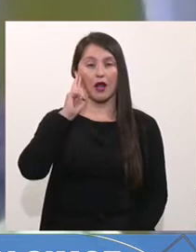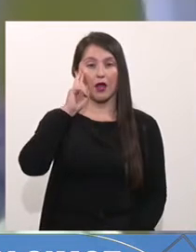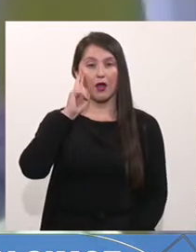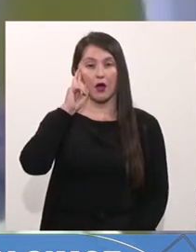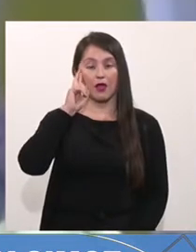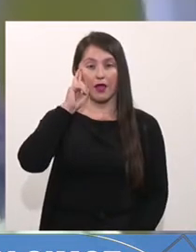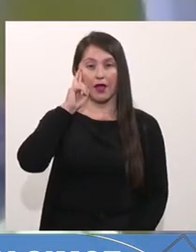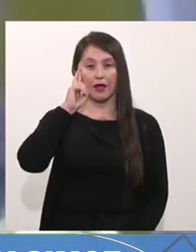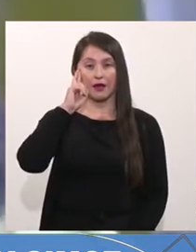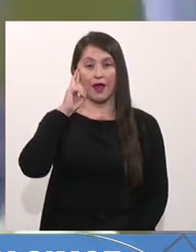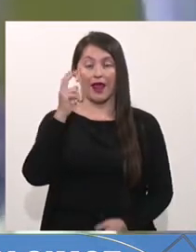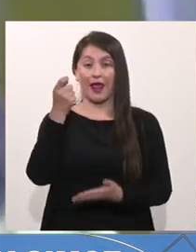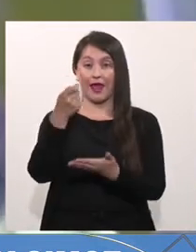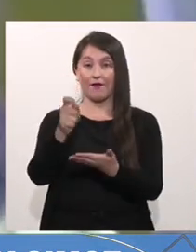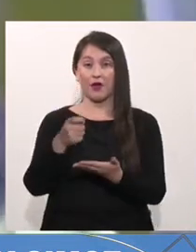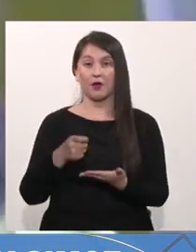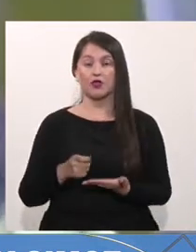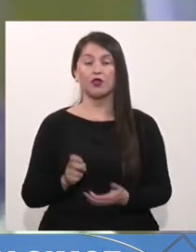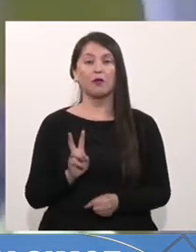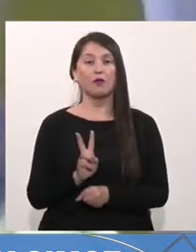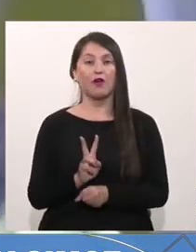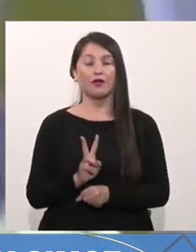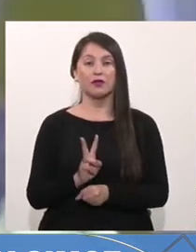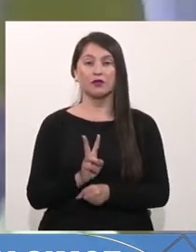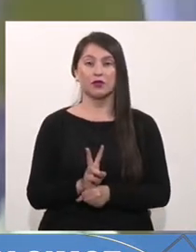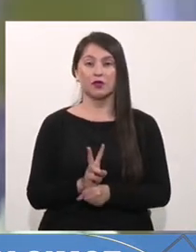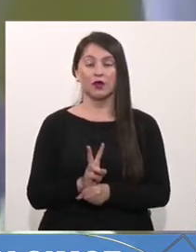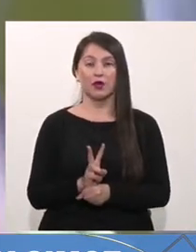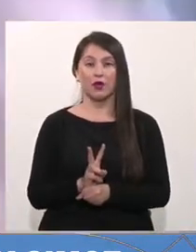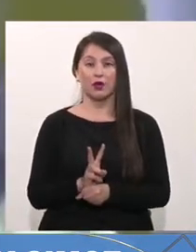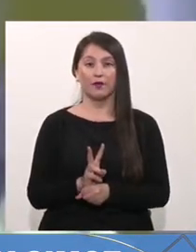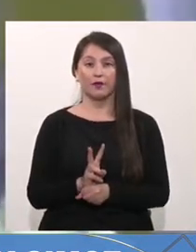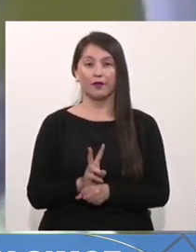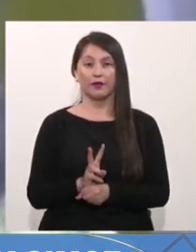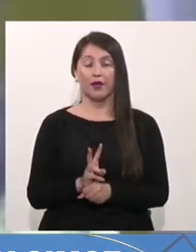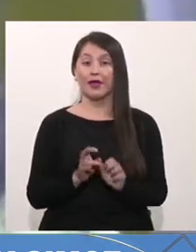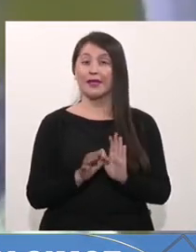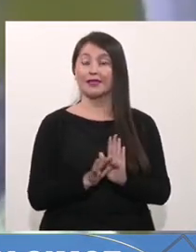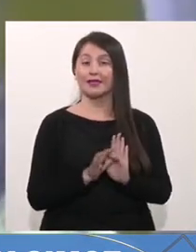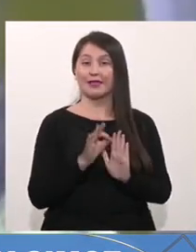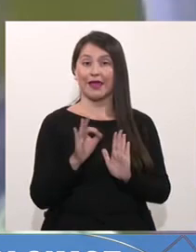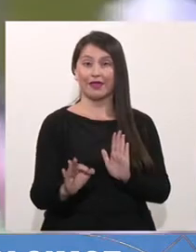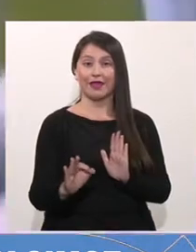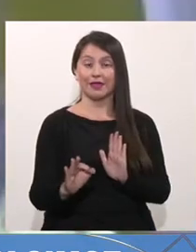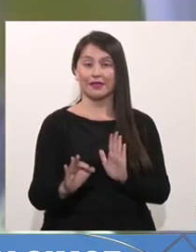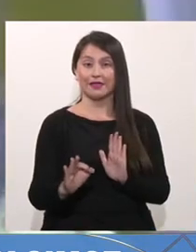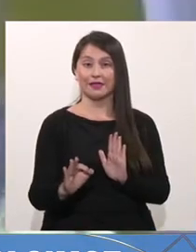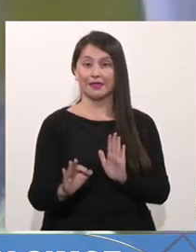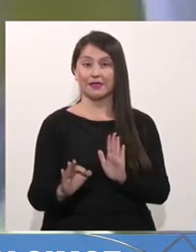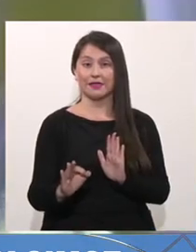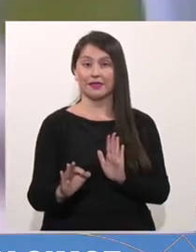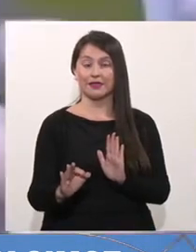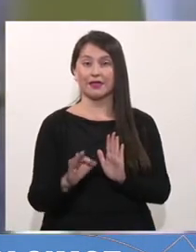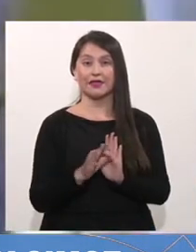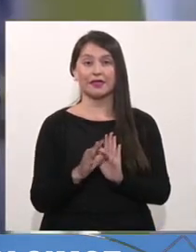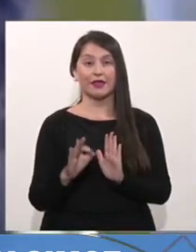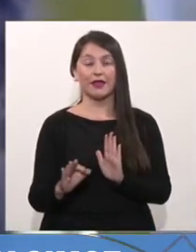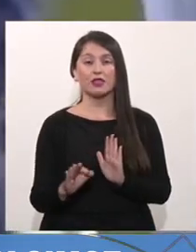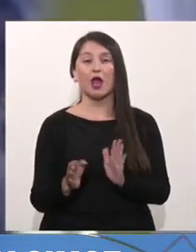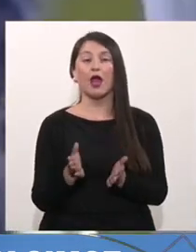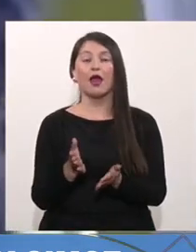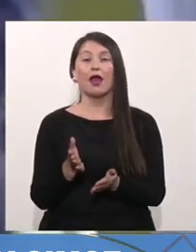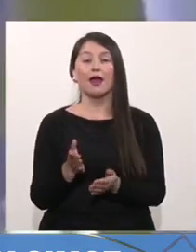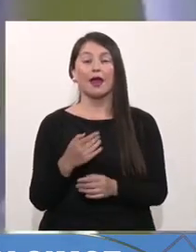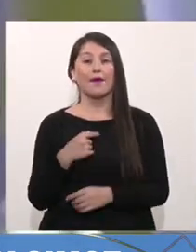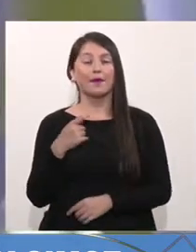que la evaluación docente propiamente tal se establece en el marco de una planificación